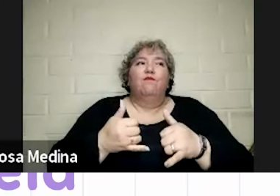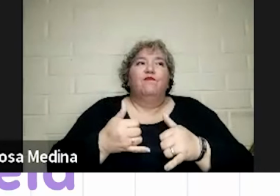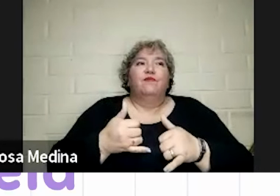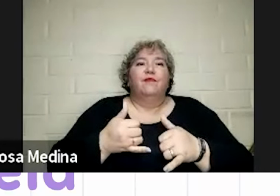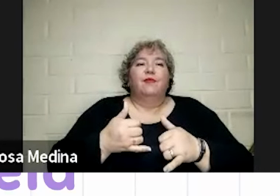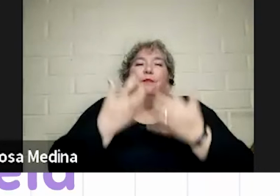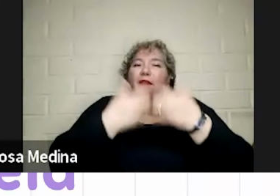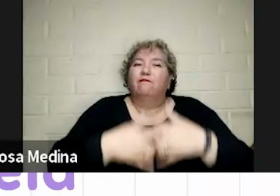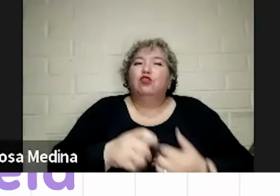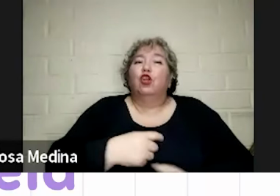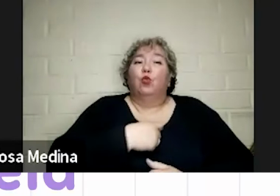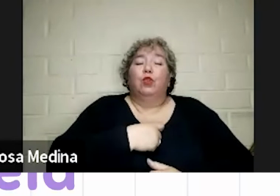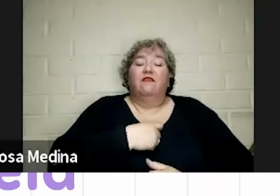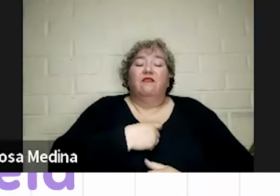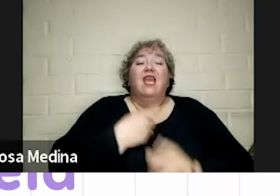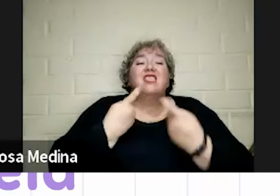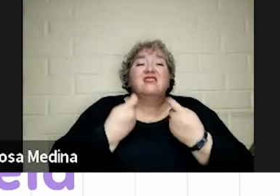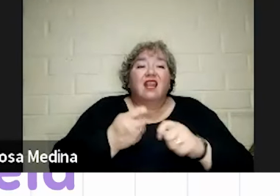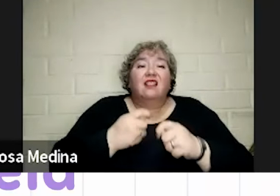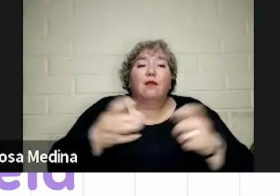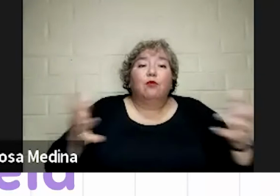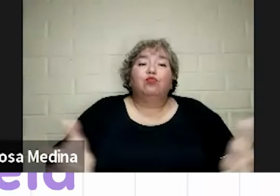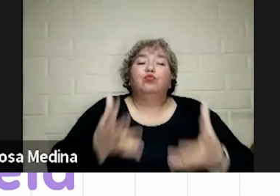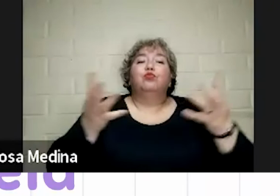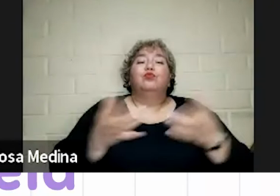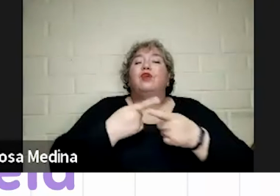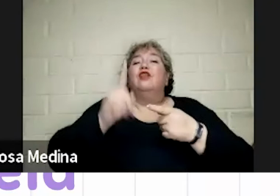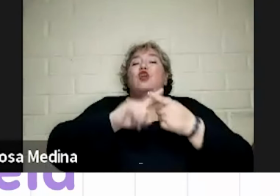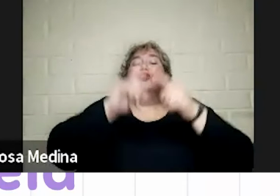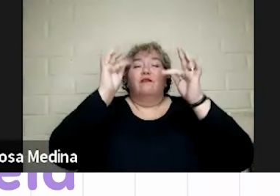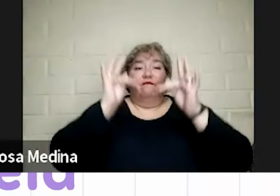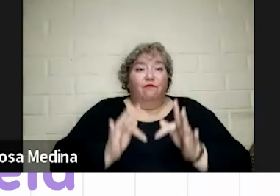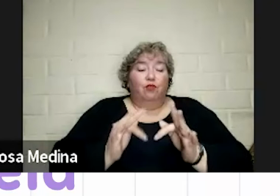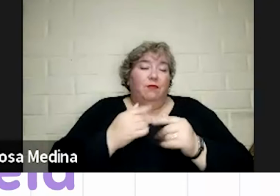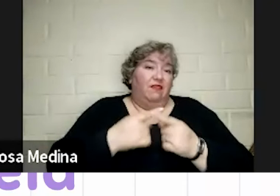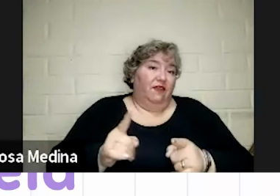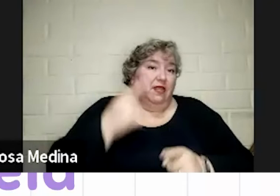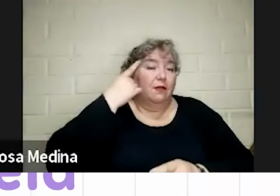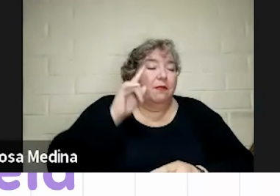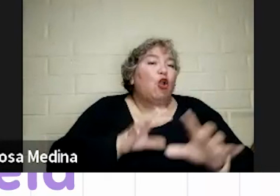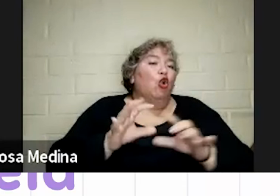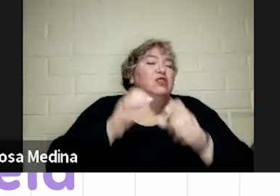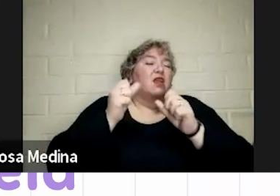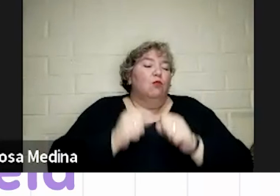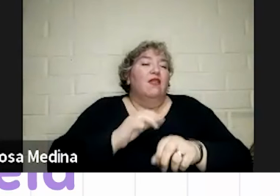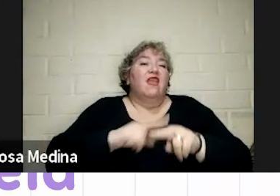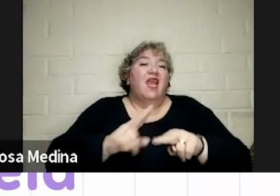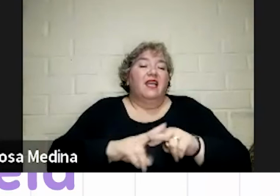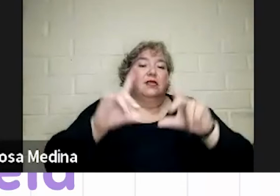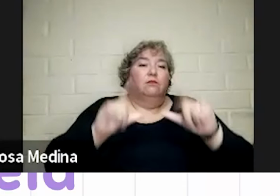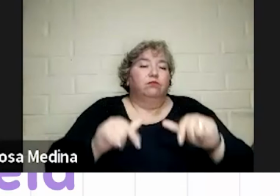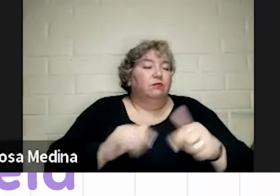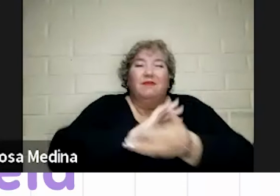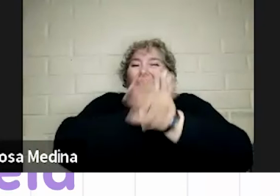y claro, tratamos de promover esto de otras maneras también diferentes, pero cosas que uno puede hacer en el aula de manera transversal. Este era como